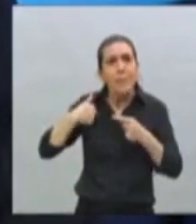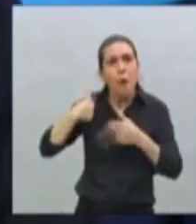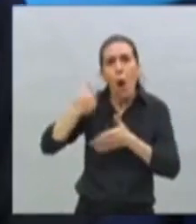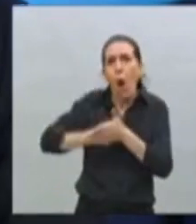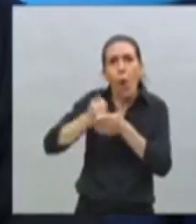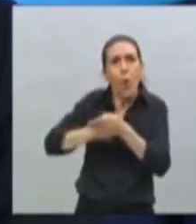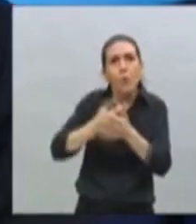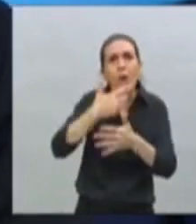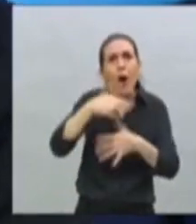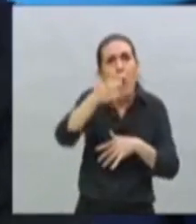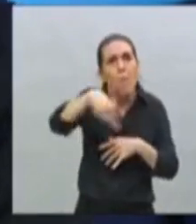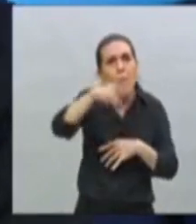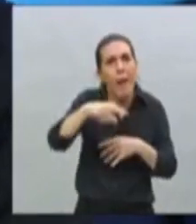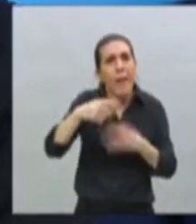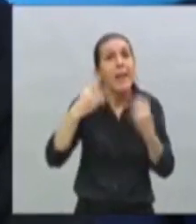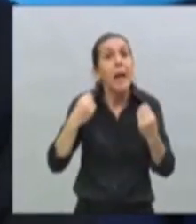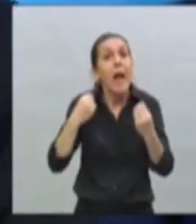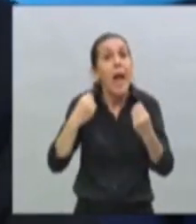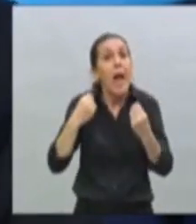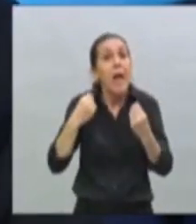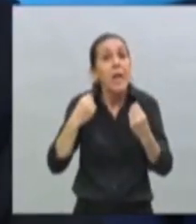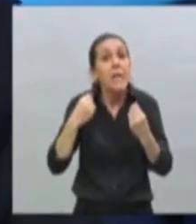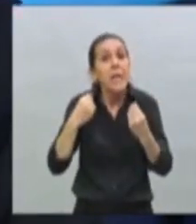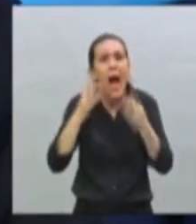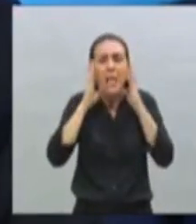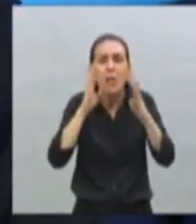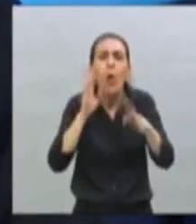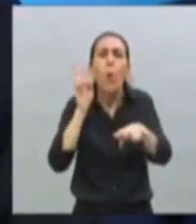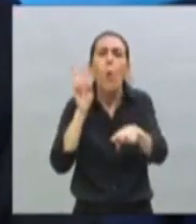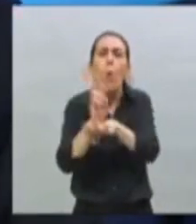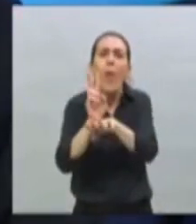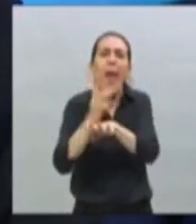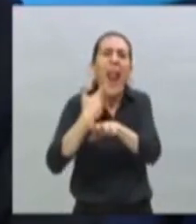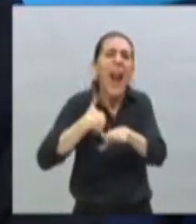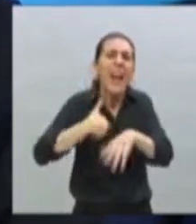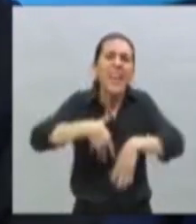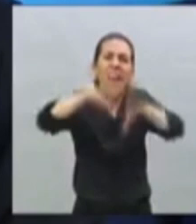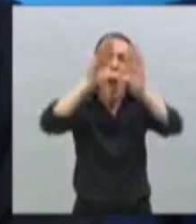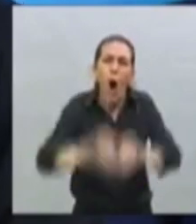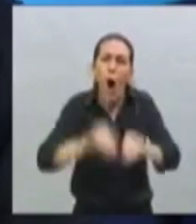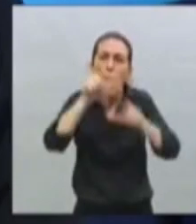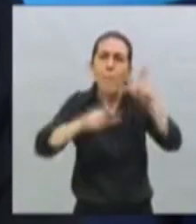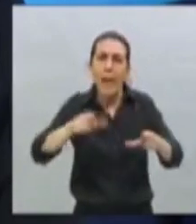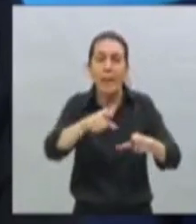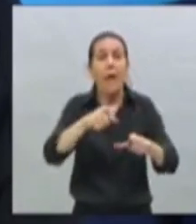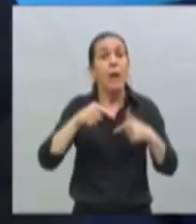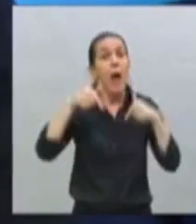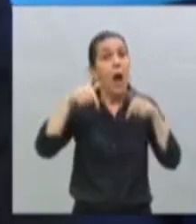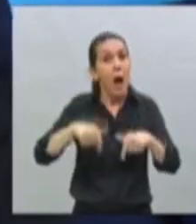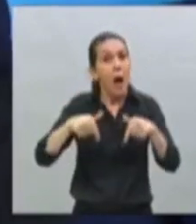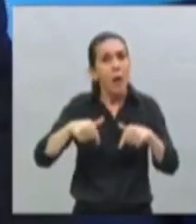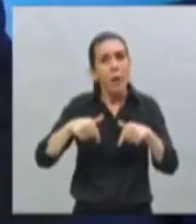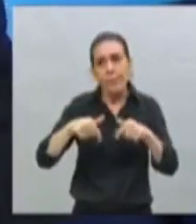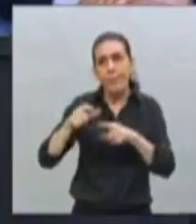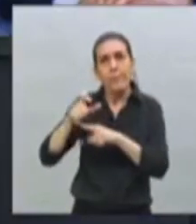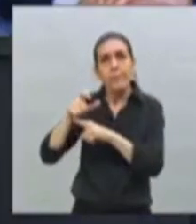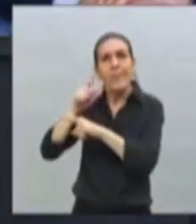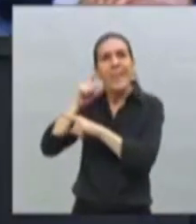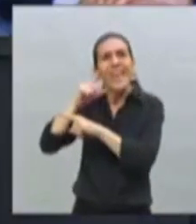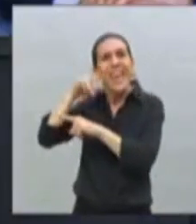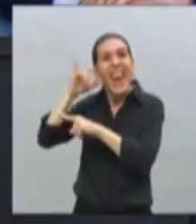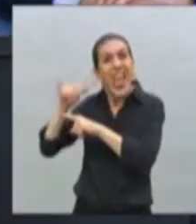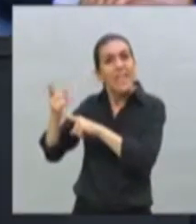cosa que no sea cuidar la salud de los argentinos. Esta vez, me decía Ginés algo que es muy